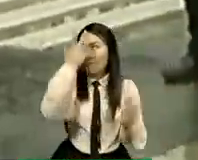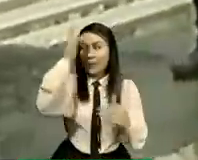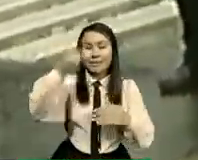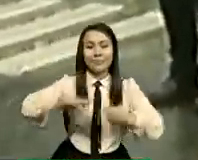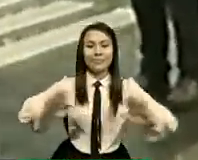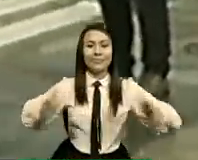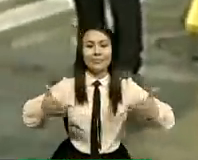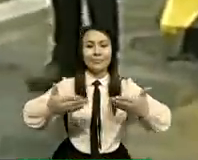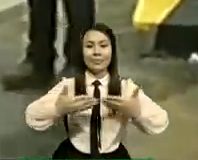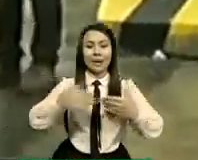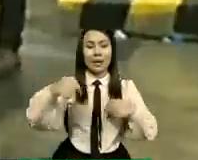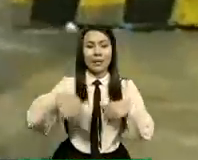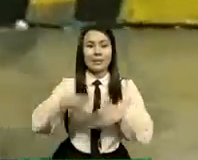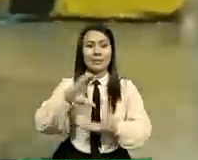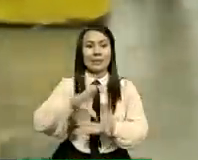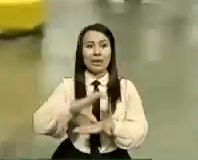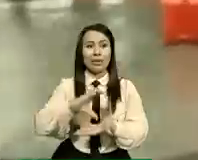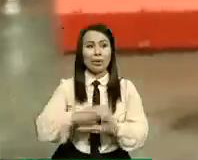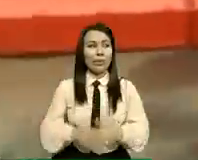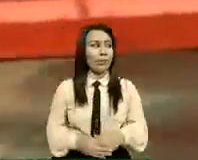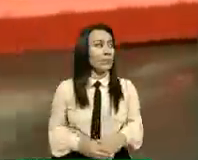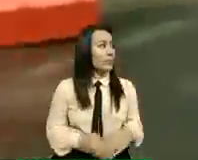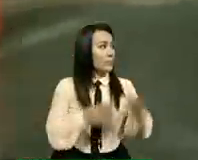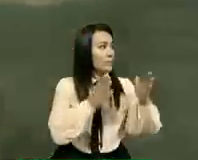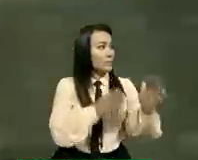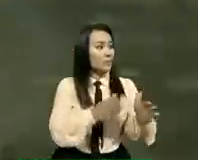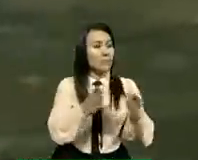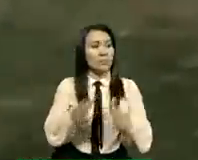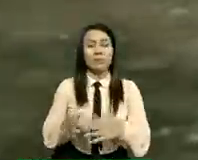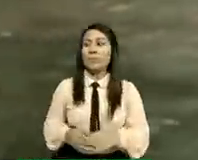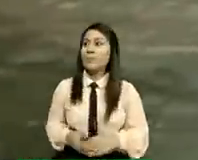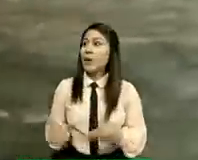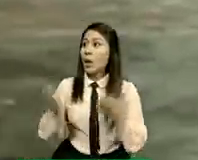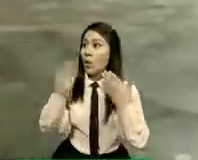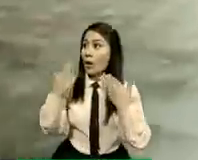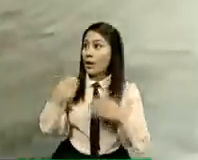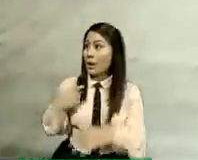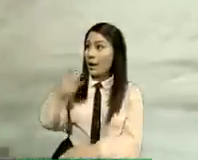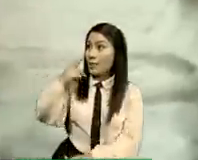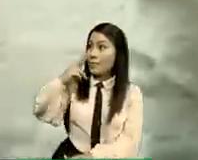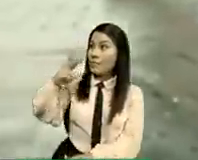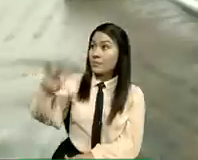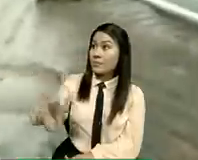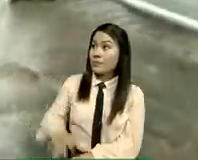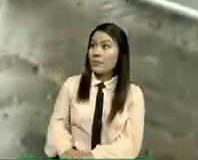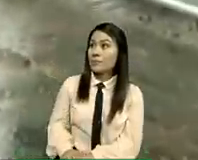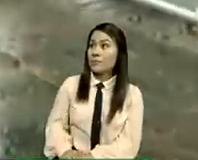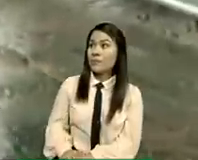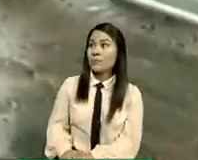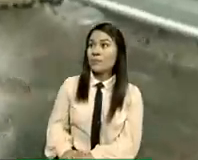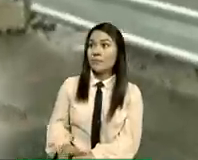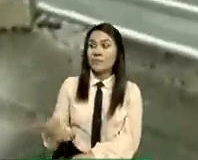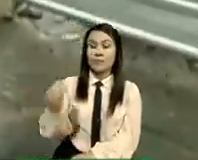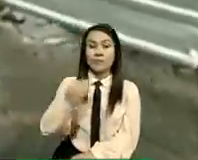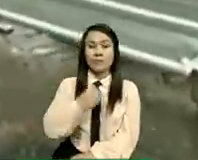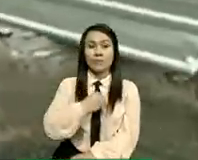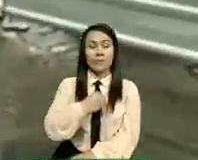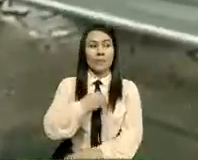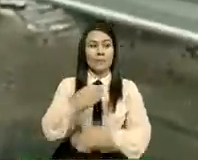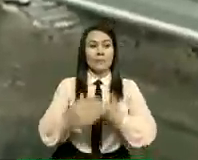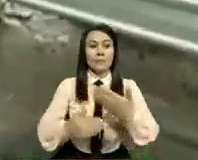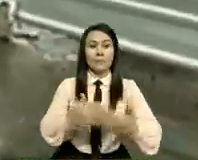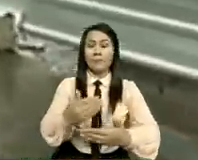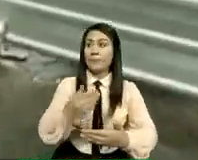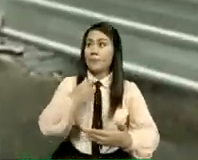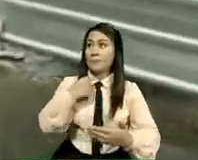el centro de Guayaquil. En esta ocasión, en parte por los trabajos que se